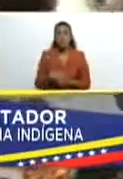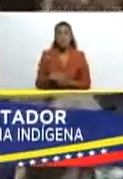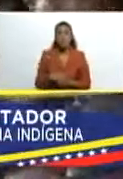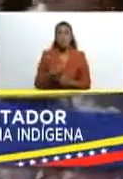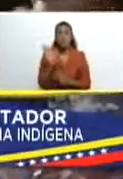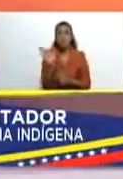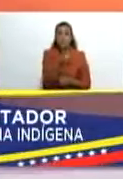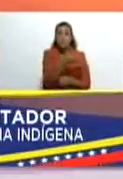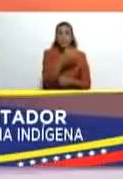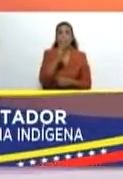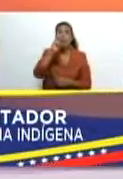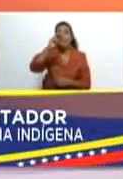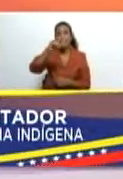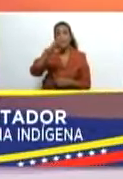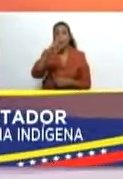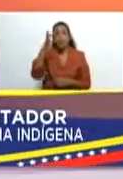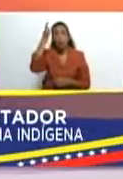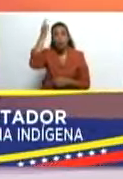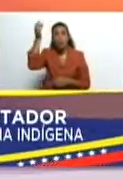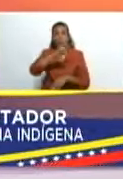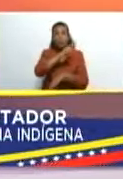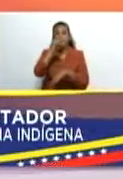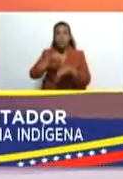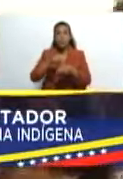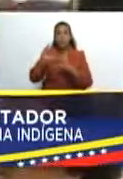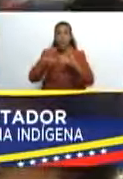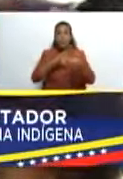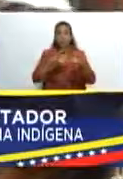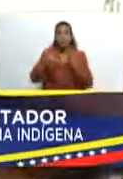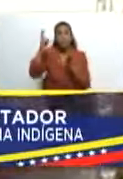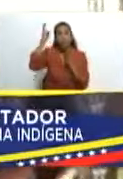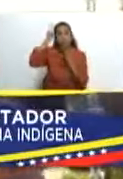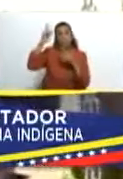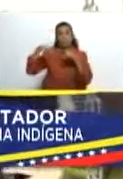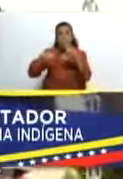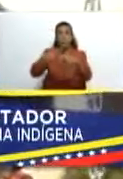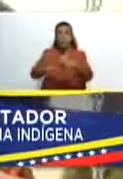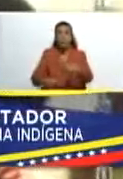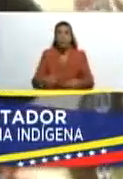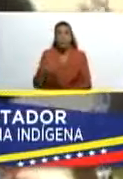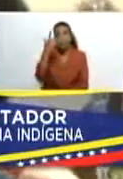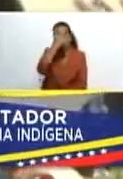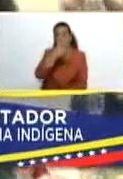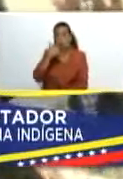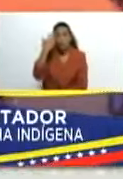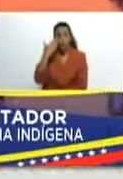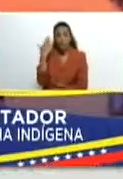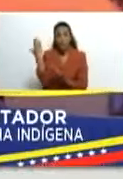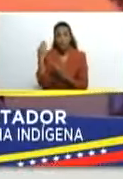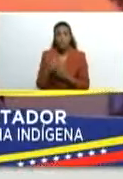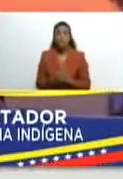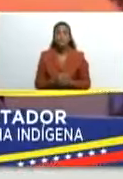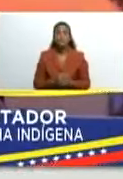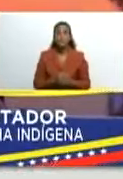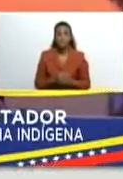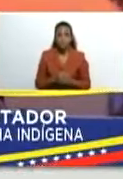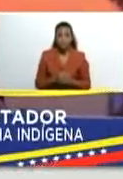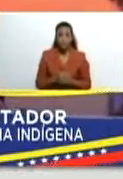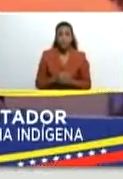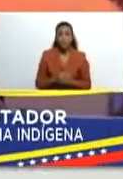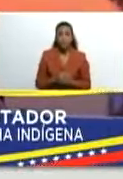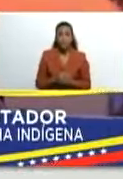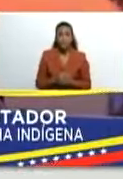Marisabel Blanca, presidenta del Consejo Nacional de Comunidades Afrodescendientes de Venezuela, Marisabel.